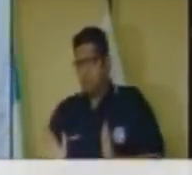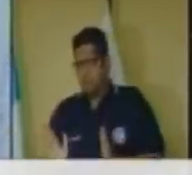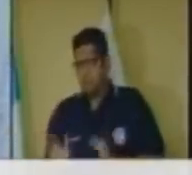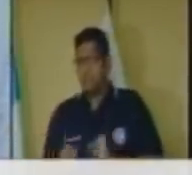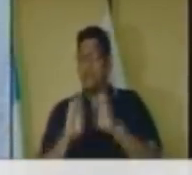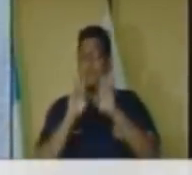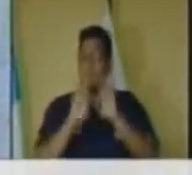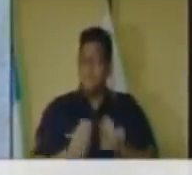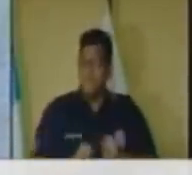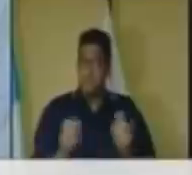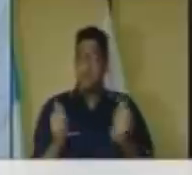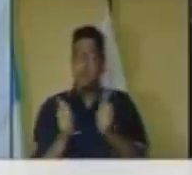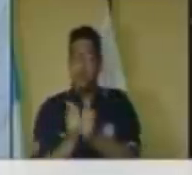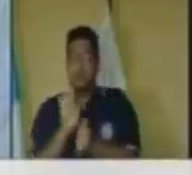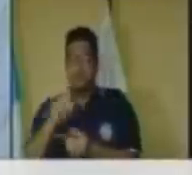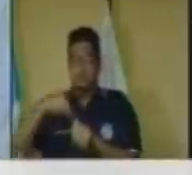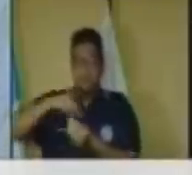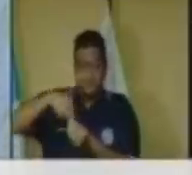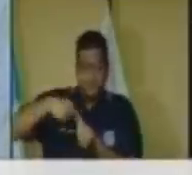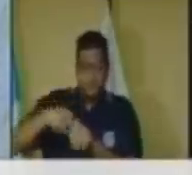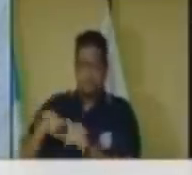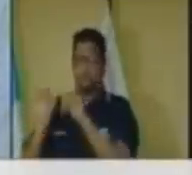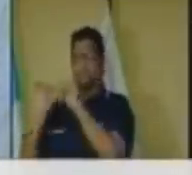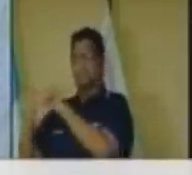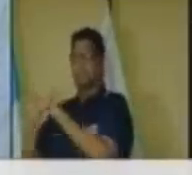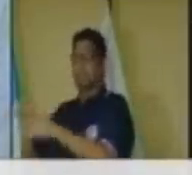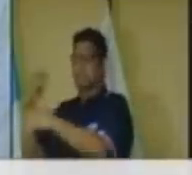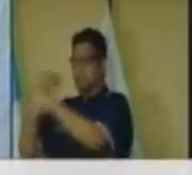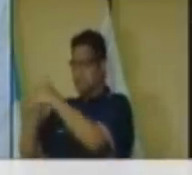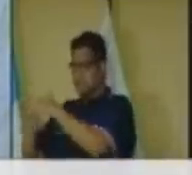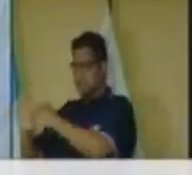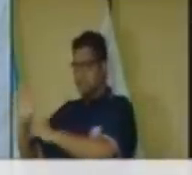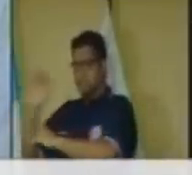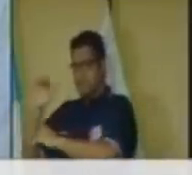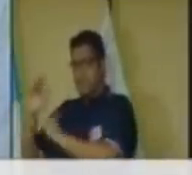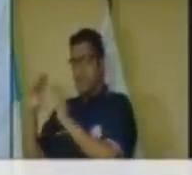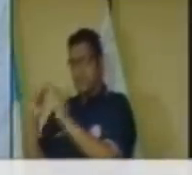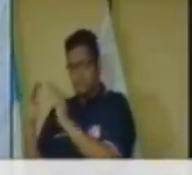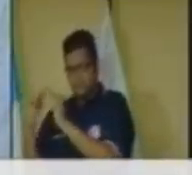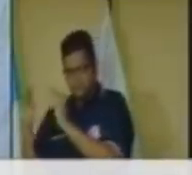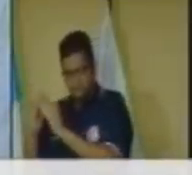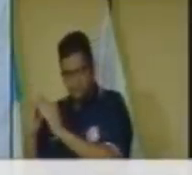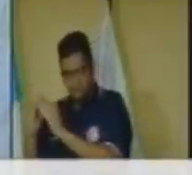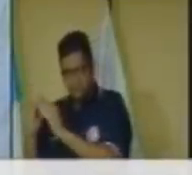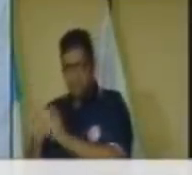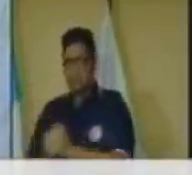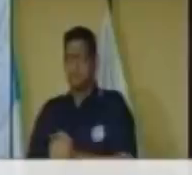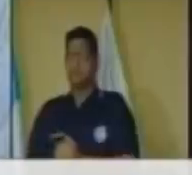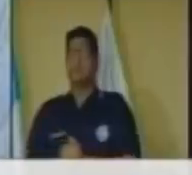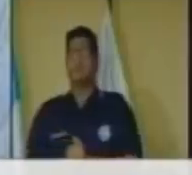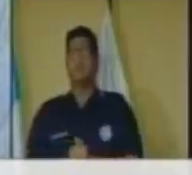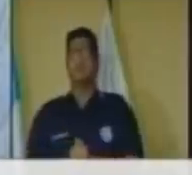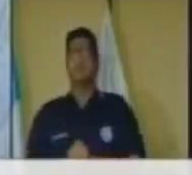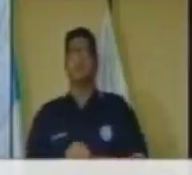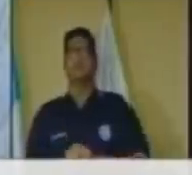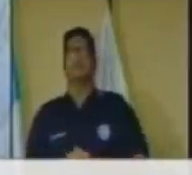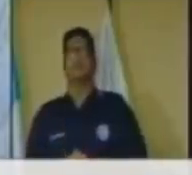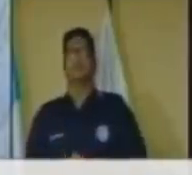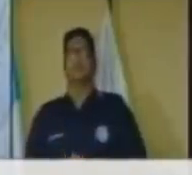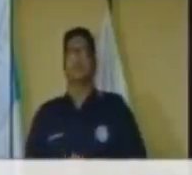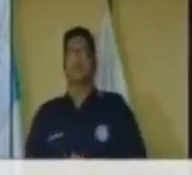quedan automáticamente en cuarentena en su vivienda, ubicada en el municipio de San Pedro, Zacatepeques.